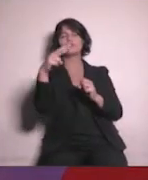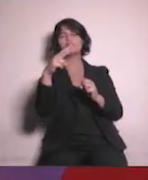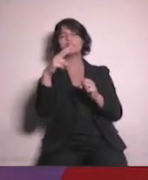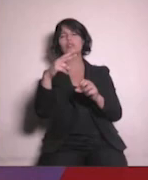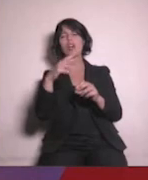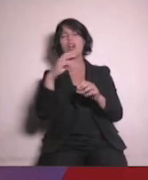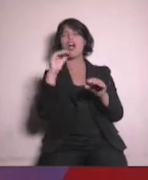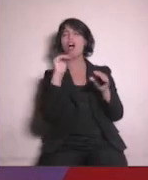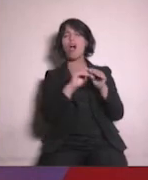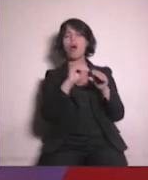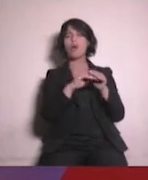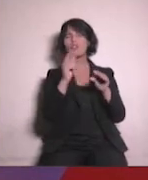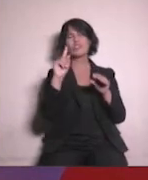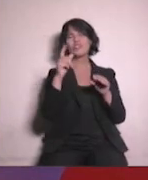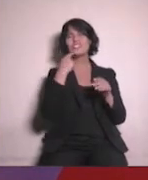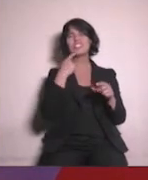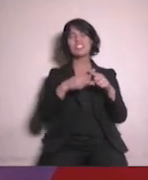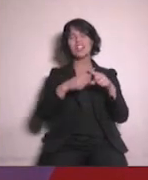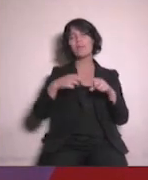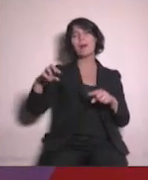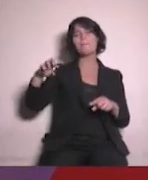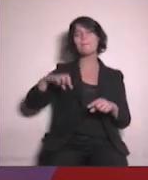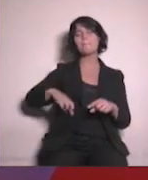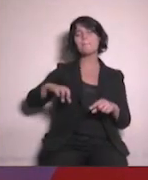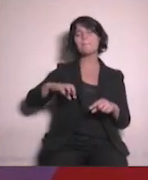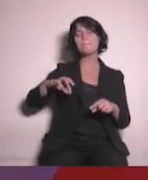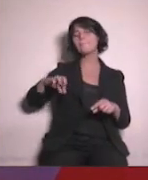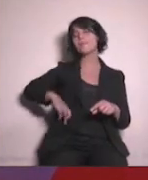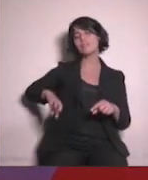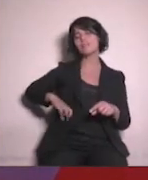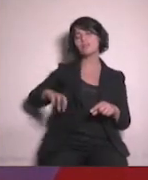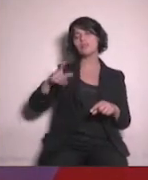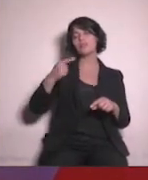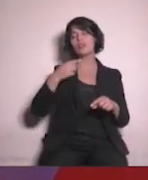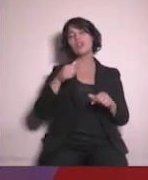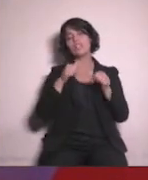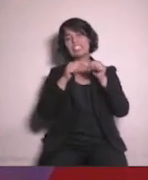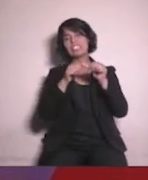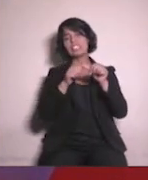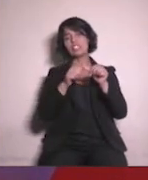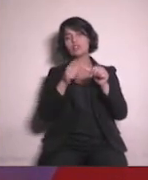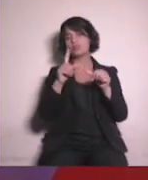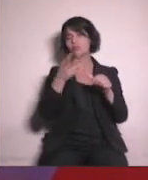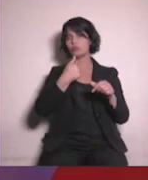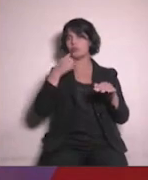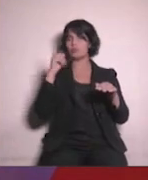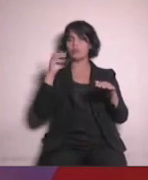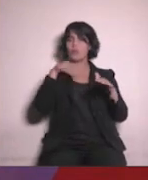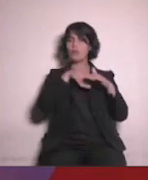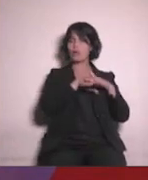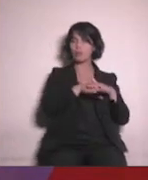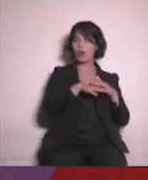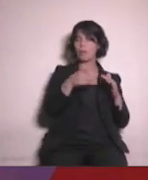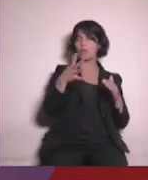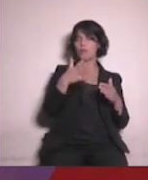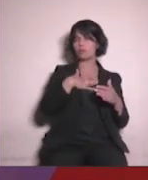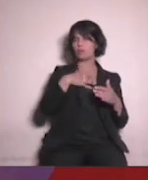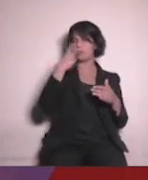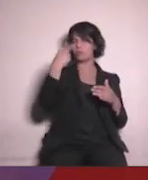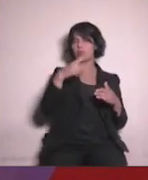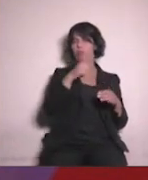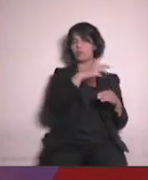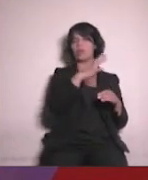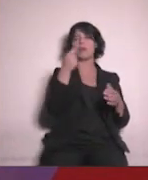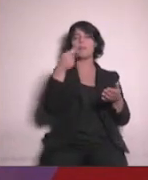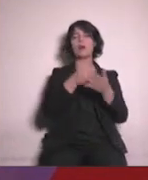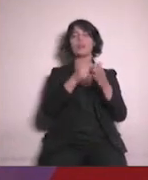eso es una pensión. Pero insisto, nosotros no nos quedamos con ningún dinero de los afiliados. Por lo tanto, lo vamos a pagar y lo